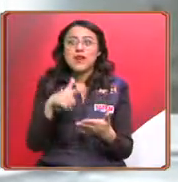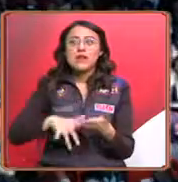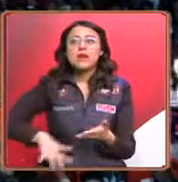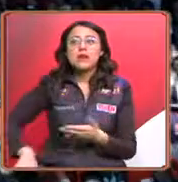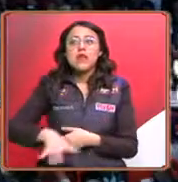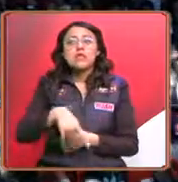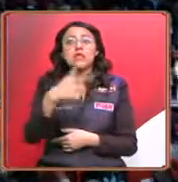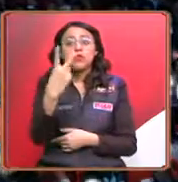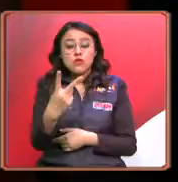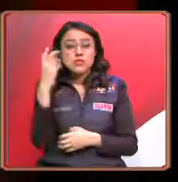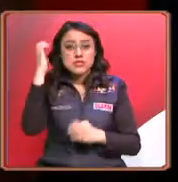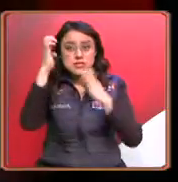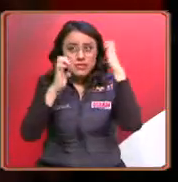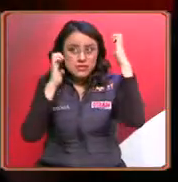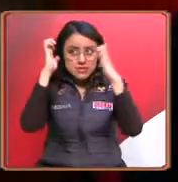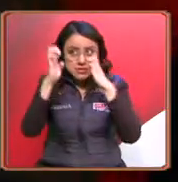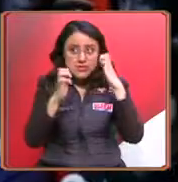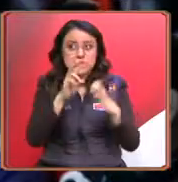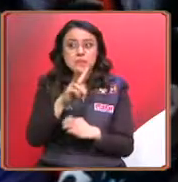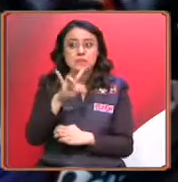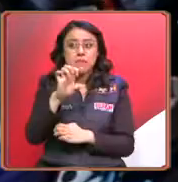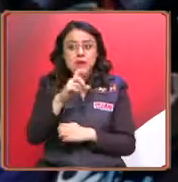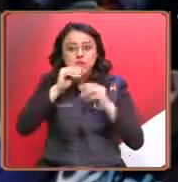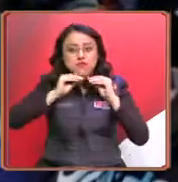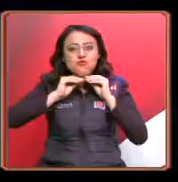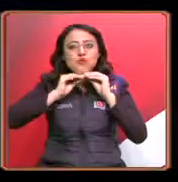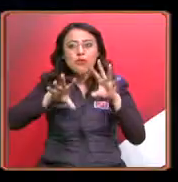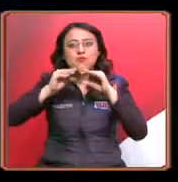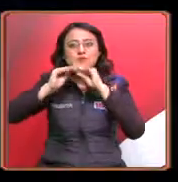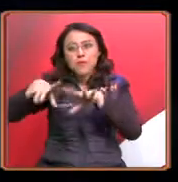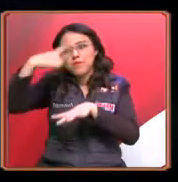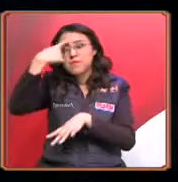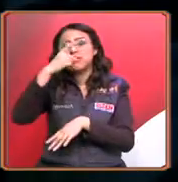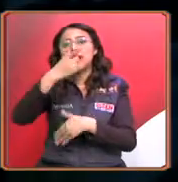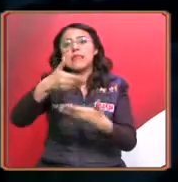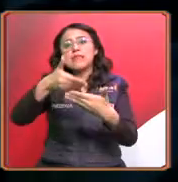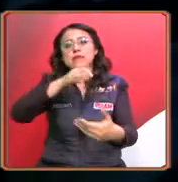Fueron dos eventos donde la gira Vive Sin Drogas difundió el mensaje de prevención a